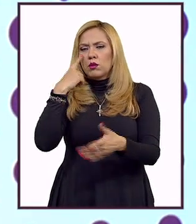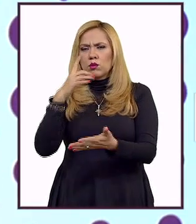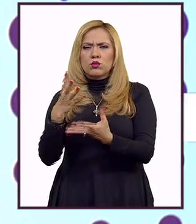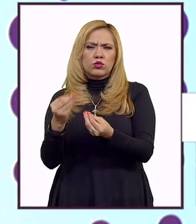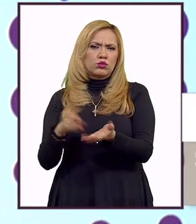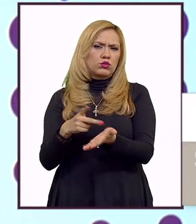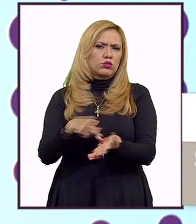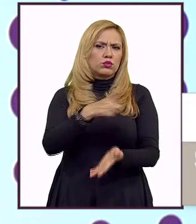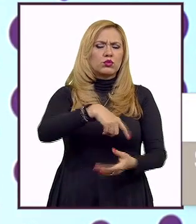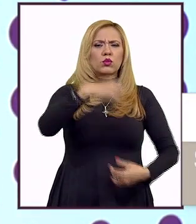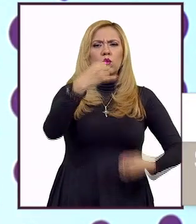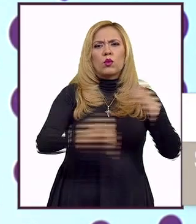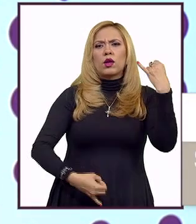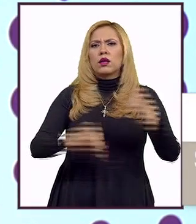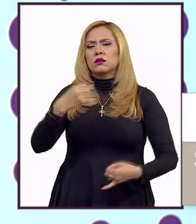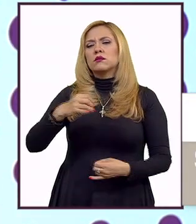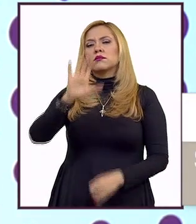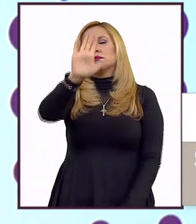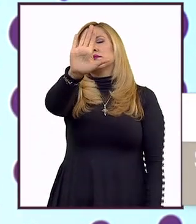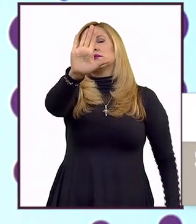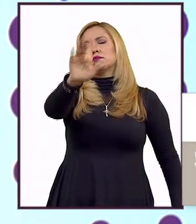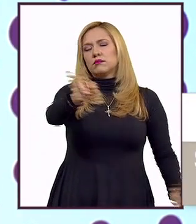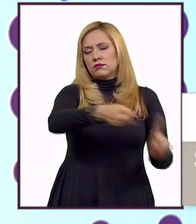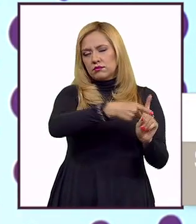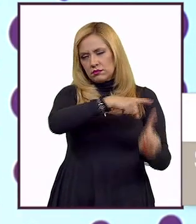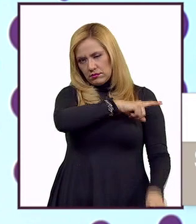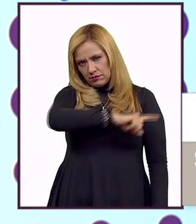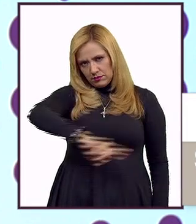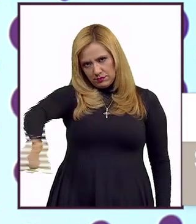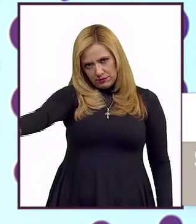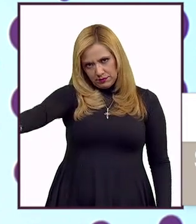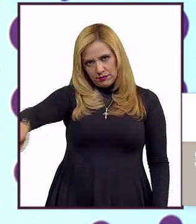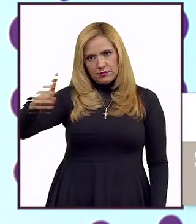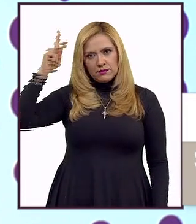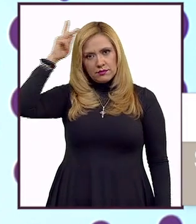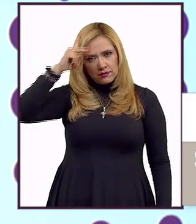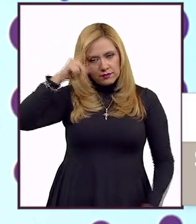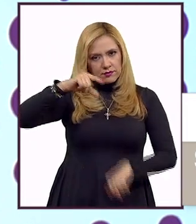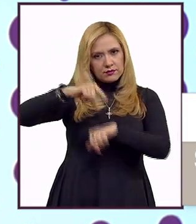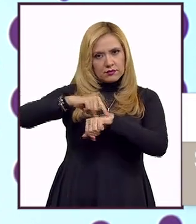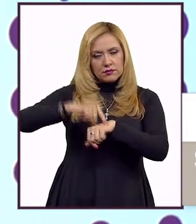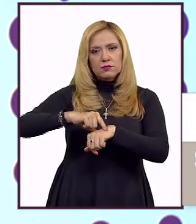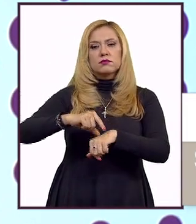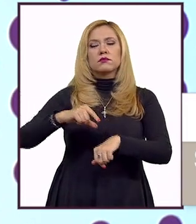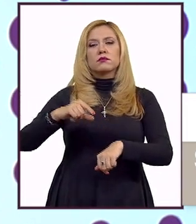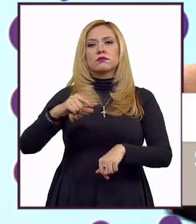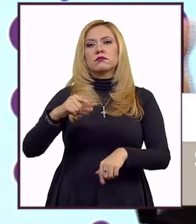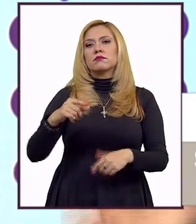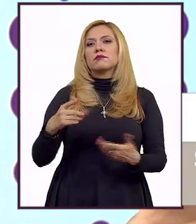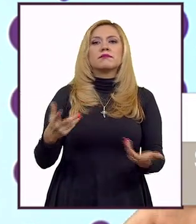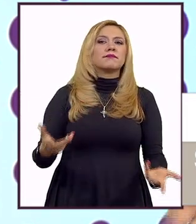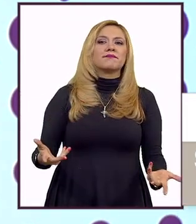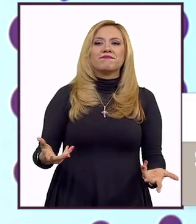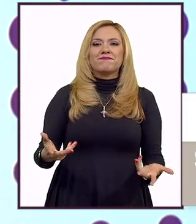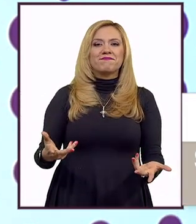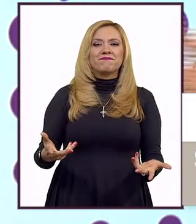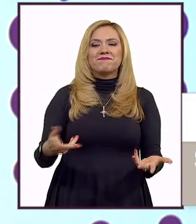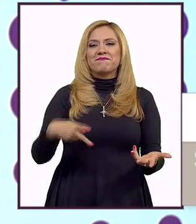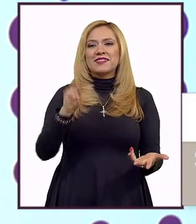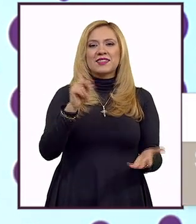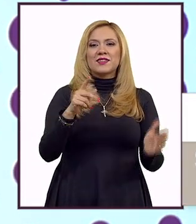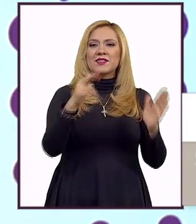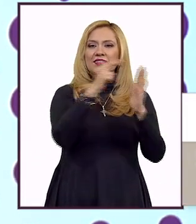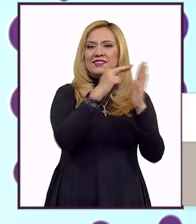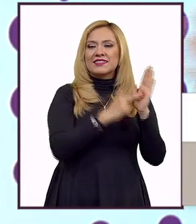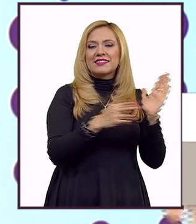juezas que se aplique el protocolo. Para empezar, el protocolo no se aplica. Se aplican dictámenes médico-legales conforme al protocolo. El protocolo no es